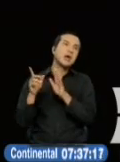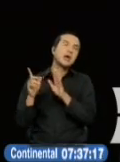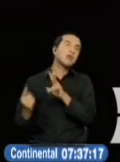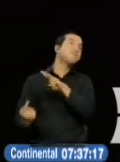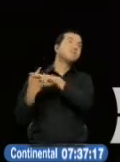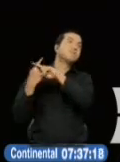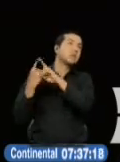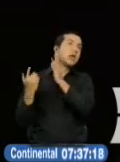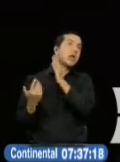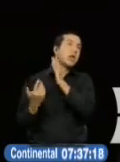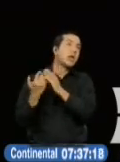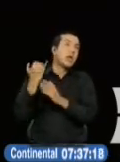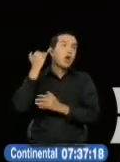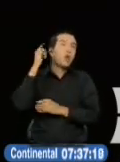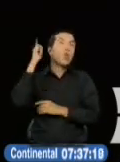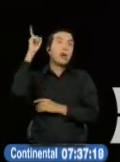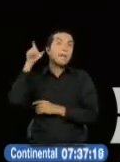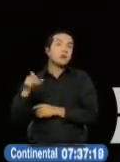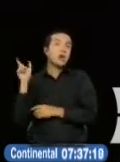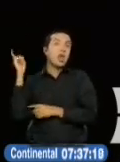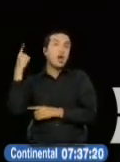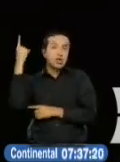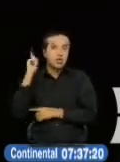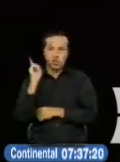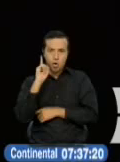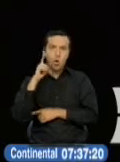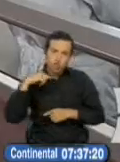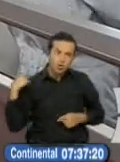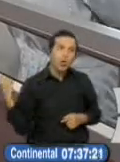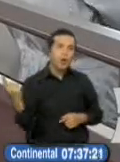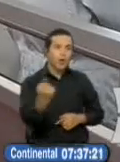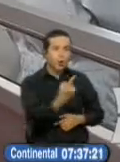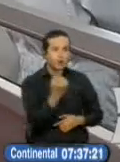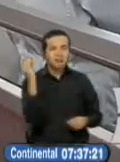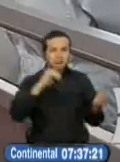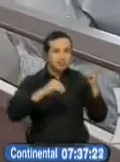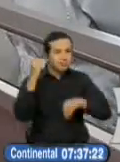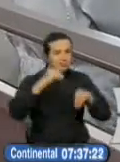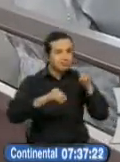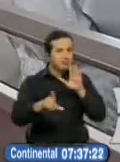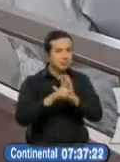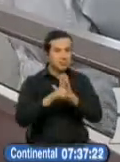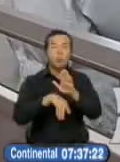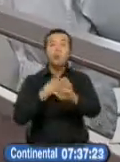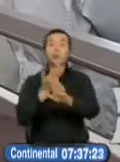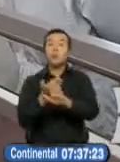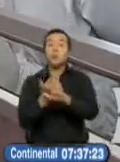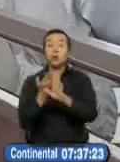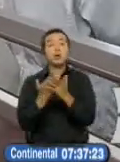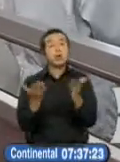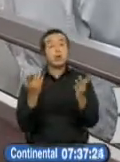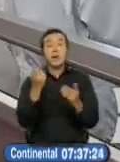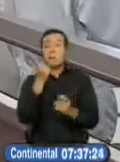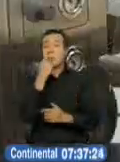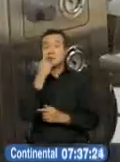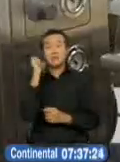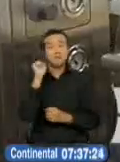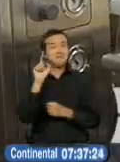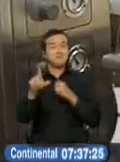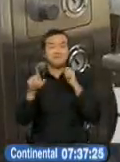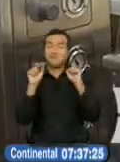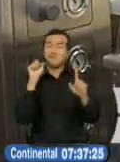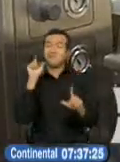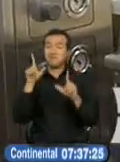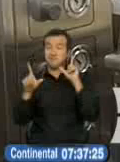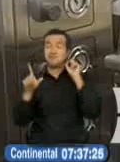nada o que salga de una sola visión. Nos tenemos que sentar a construirlo juntos. Dentro de los temas propuestos es el alto costo de los medicamentos,